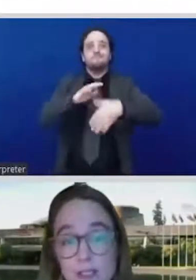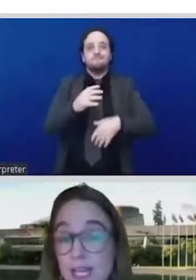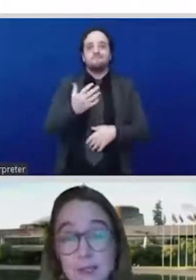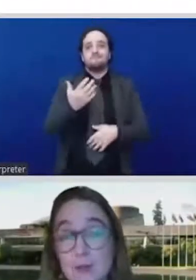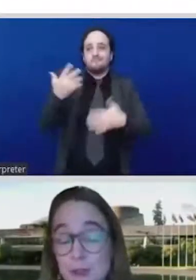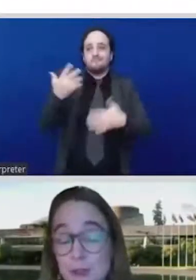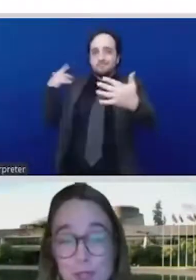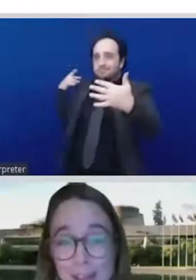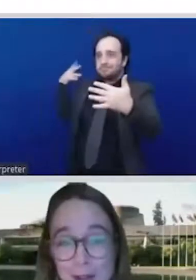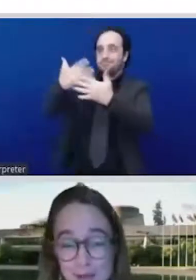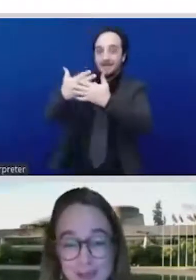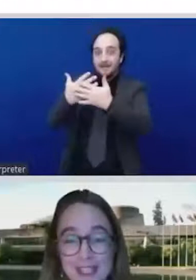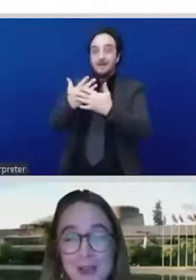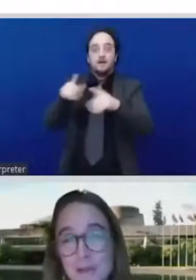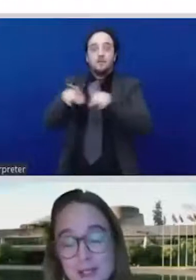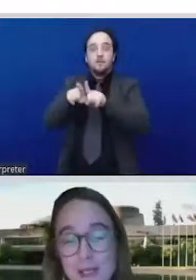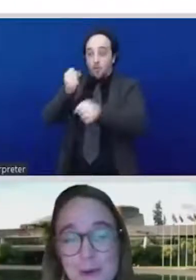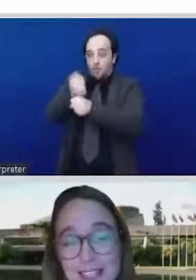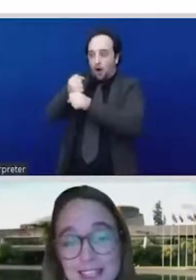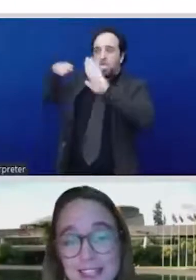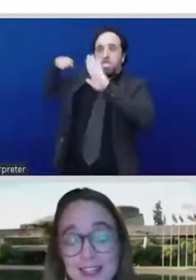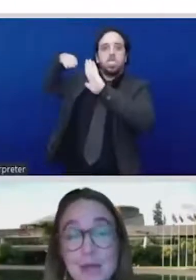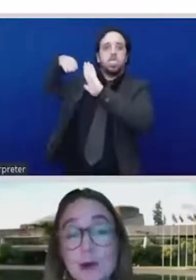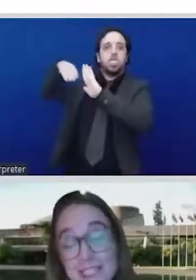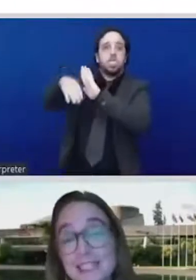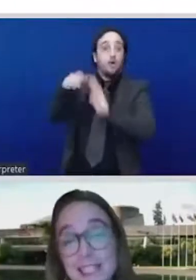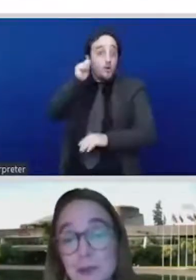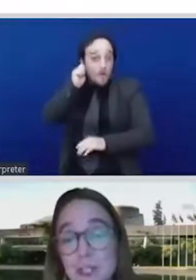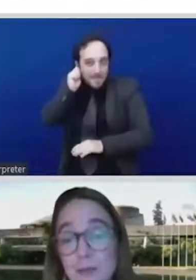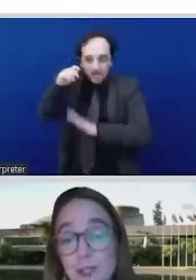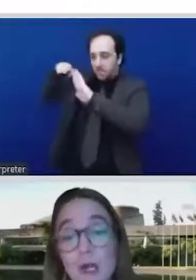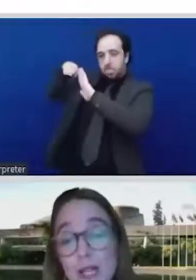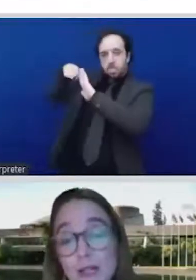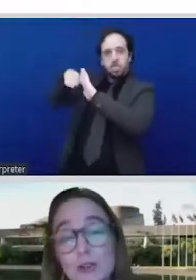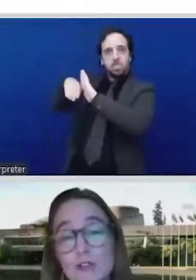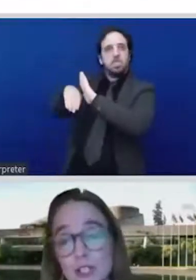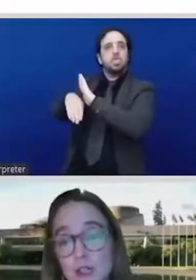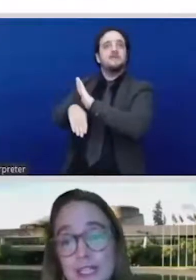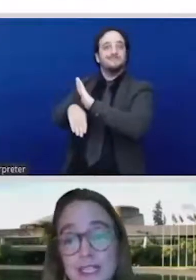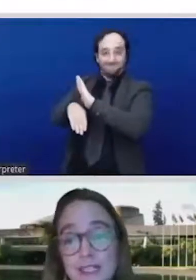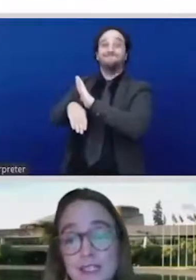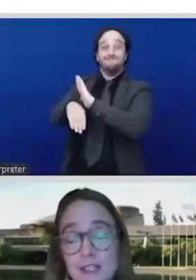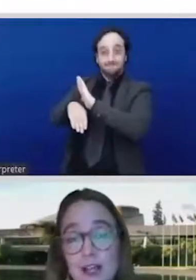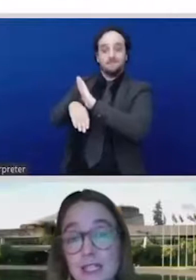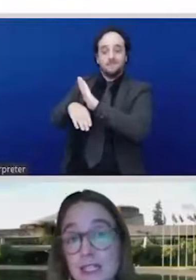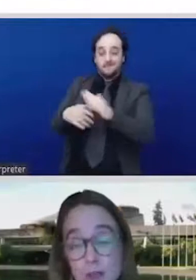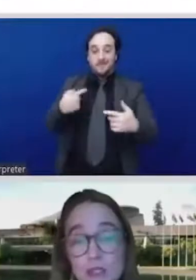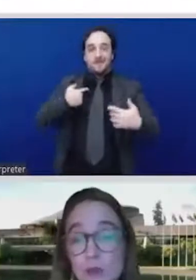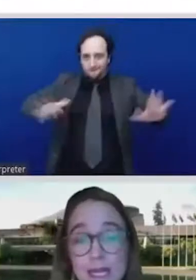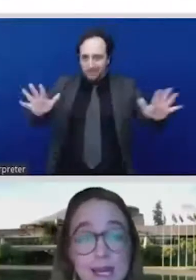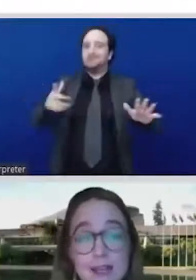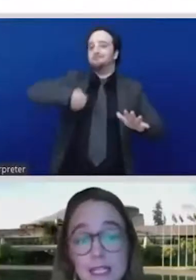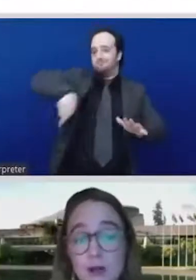que ya las hemos estudiado y hemos estado en espacios de debate, las mujeres están amortiguando los efectos de esta crisis a través de una